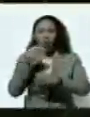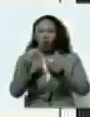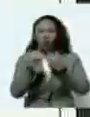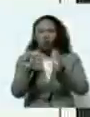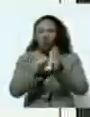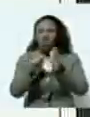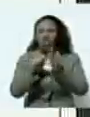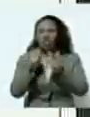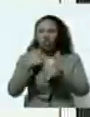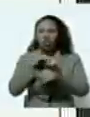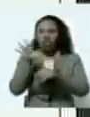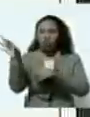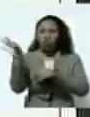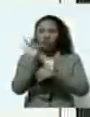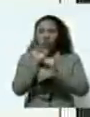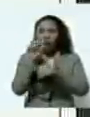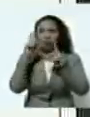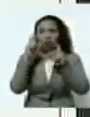foto.